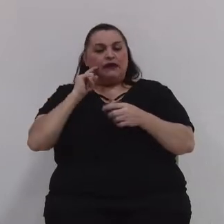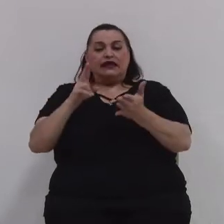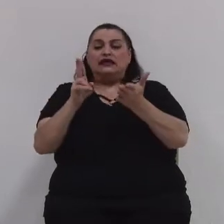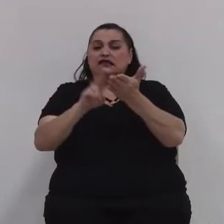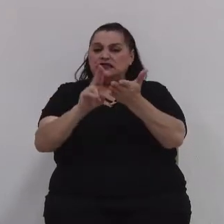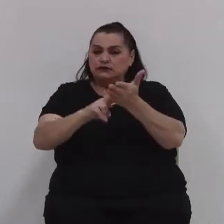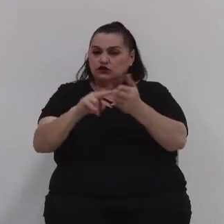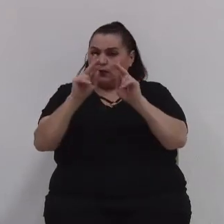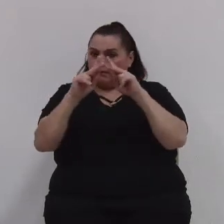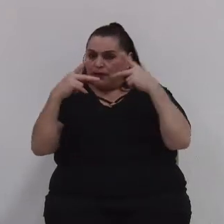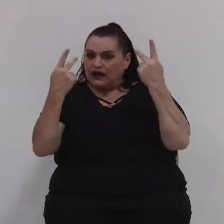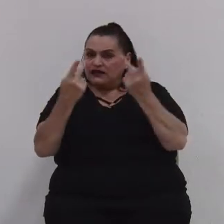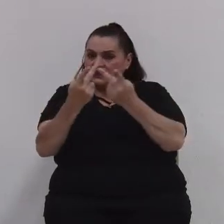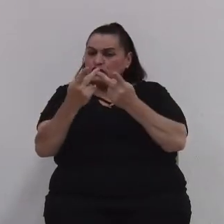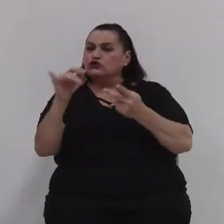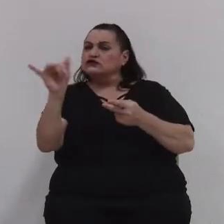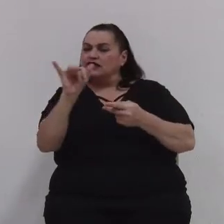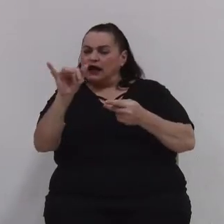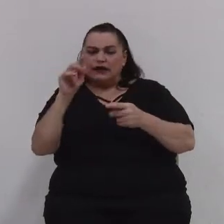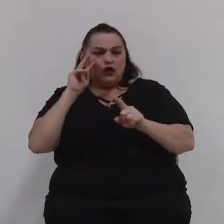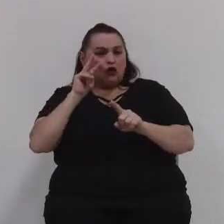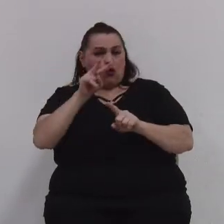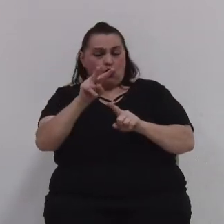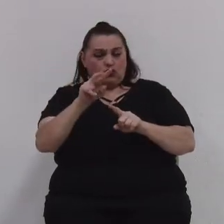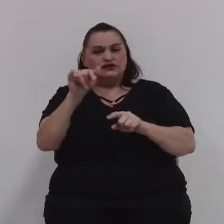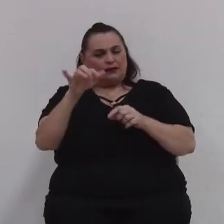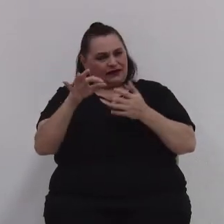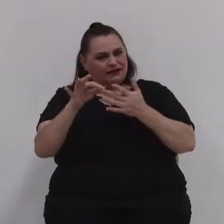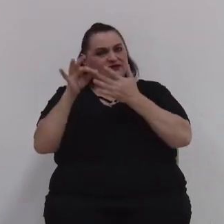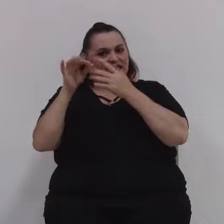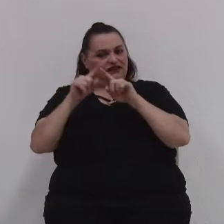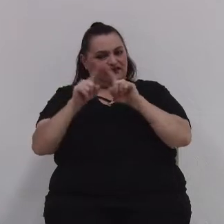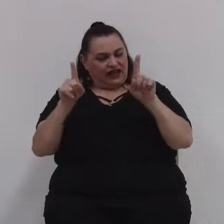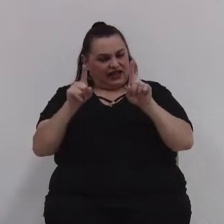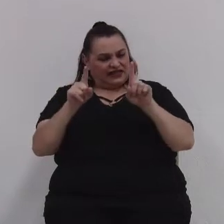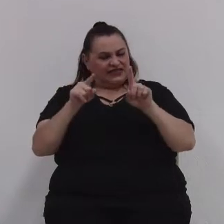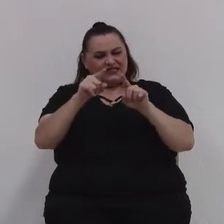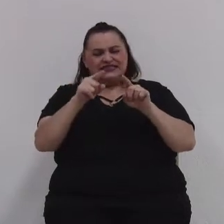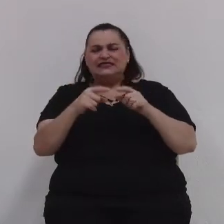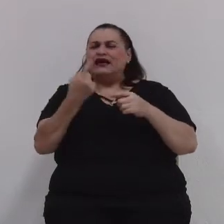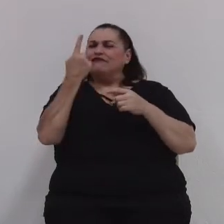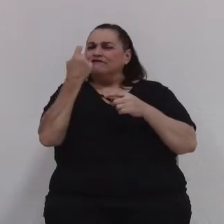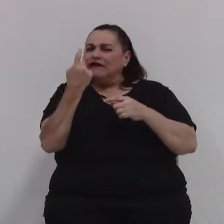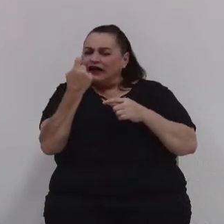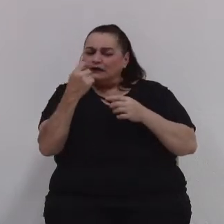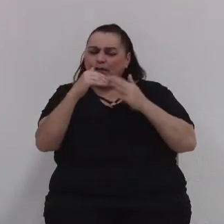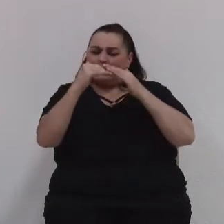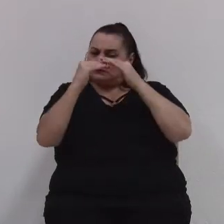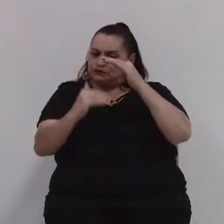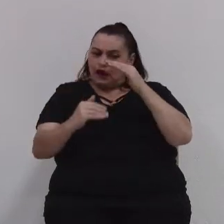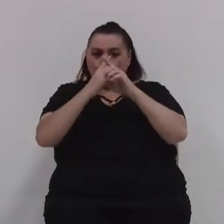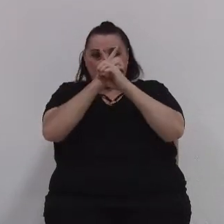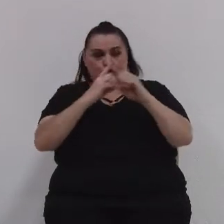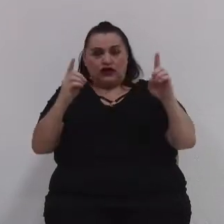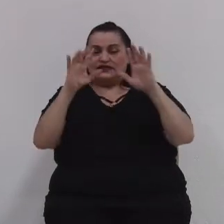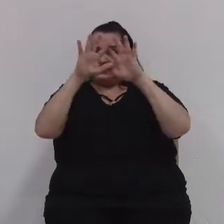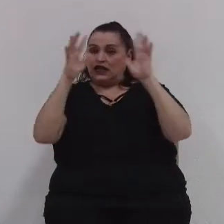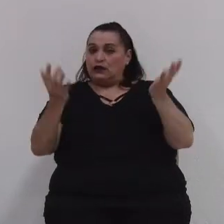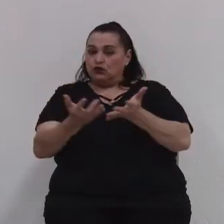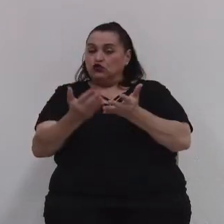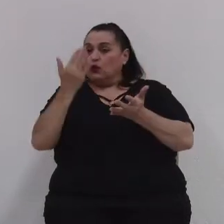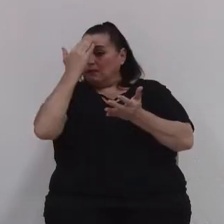partidos. Tenemos también, en eso somos muy particulares, uno de los umbrales más bajos de todas las democracias del mundo para inscribir,